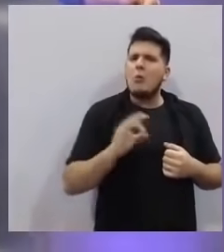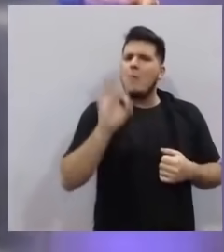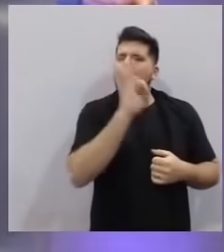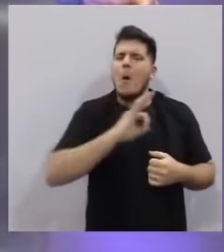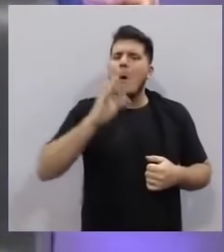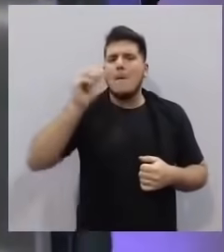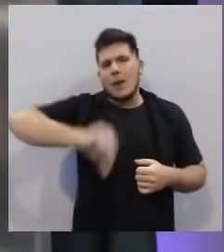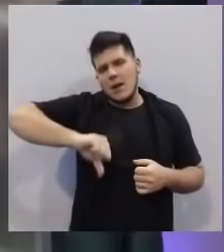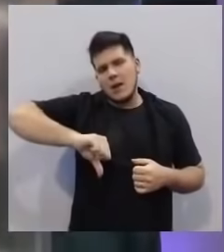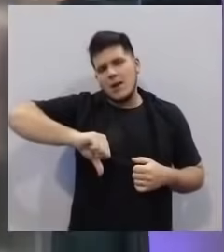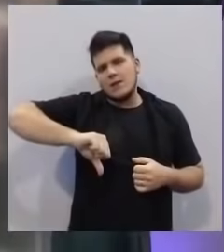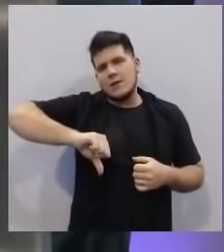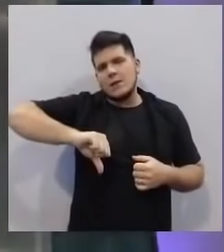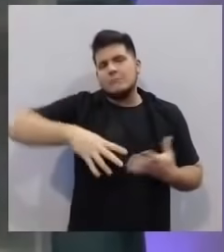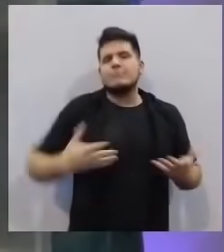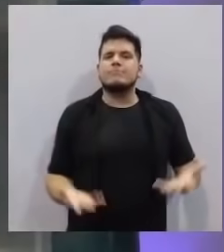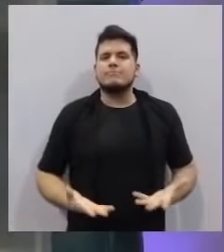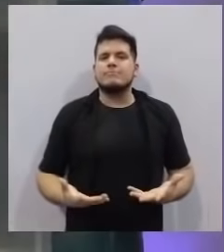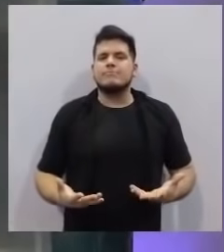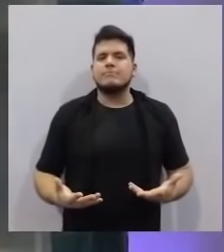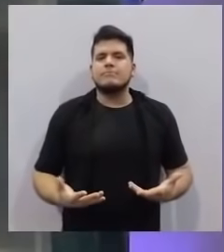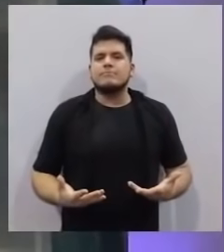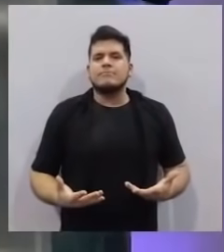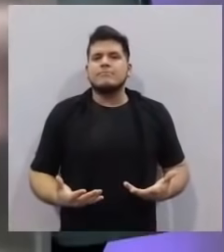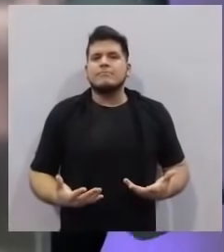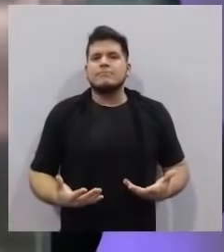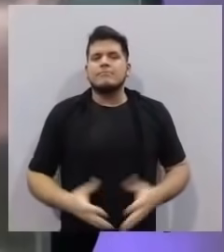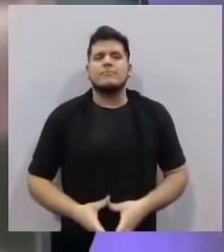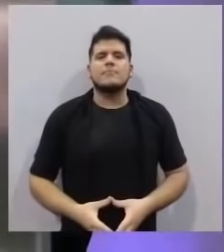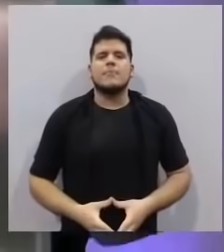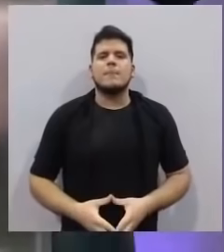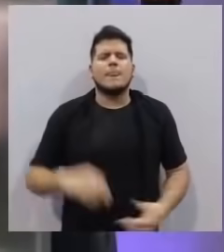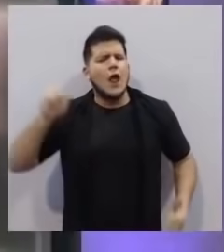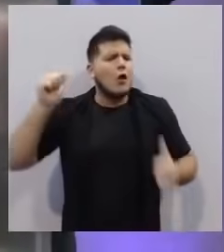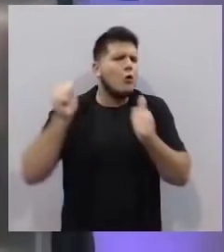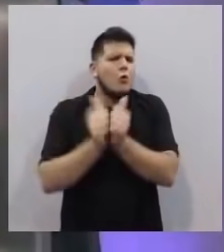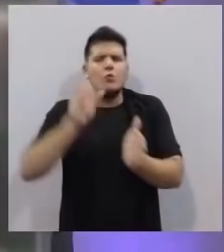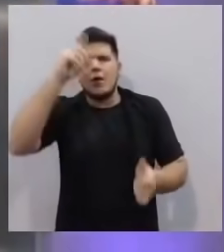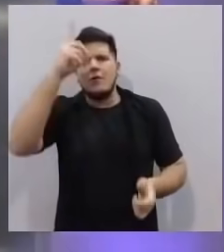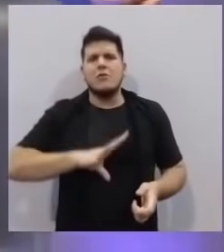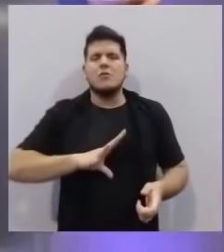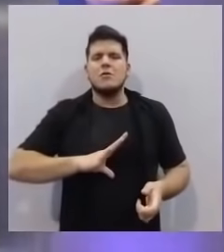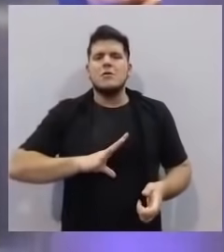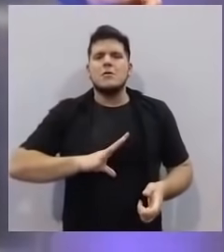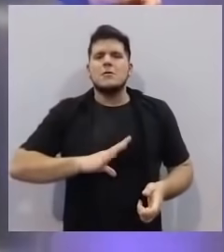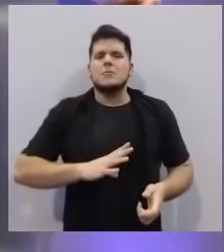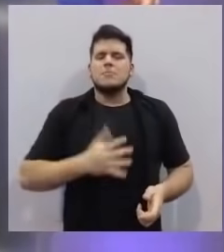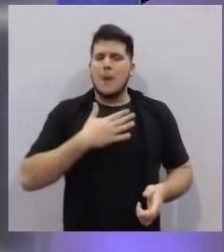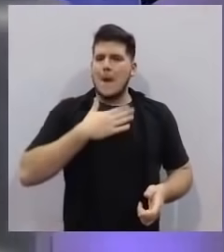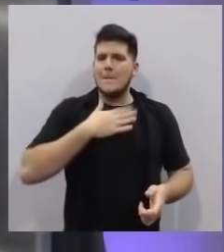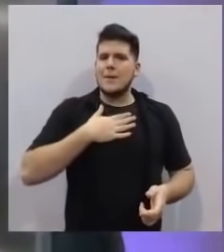techo tengo auto tengo ropa me va bien diga a mí me va bien vamos dígalo por fe me va bien y nunca me va a faltar